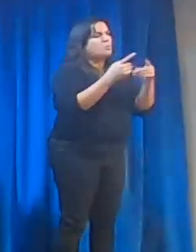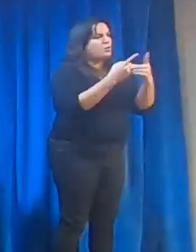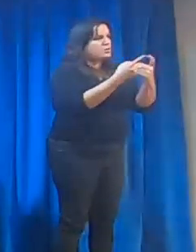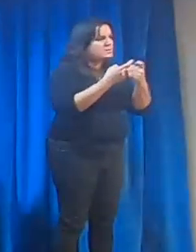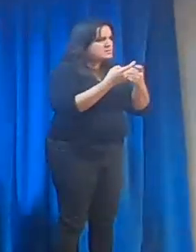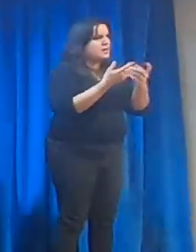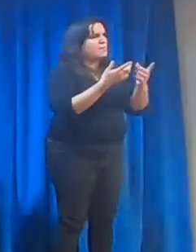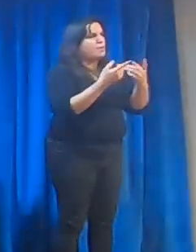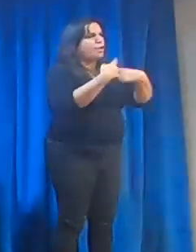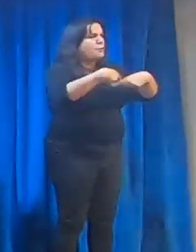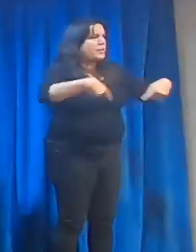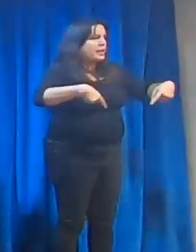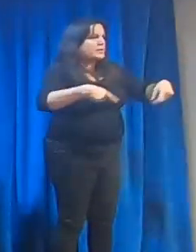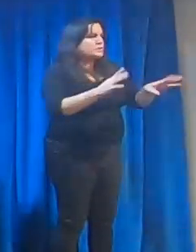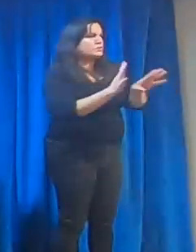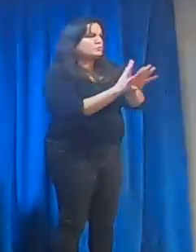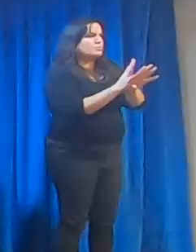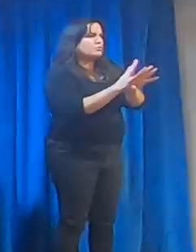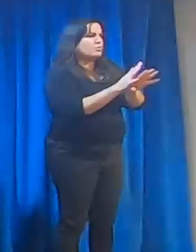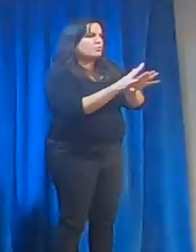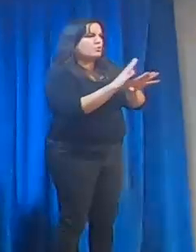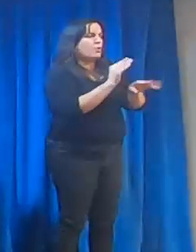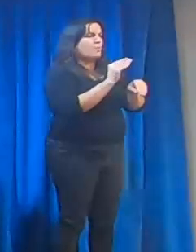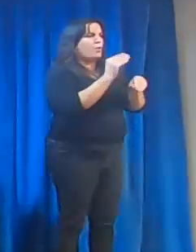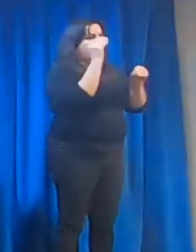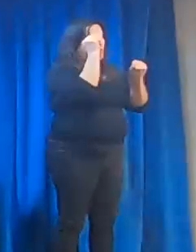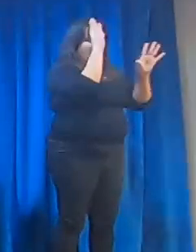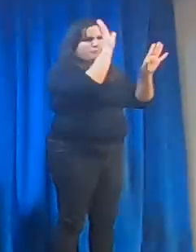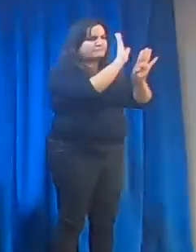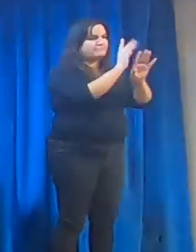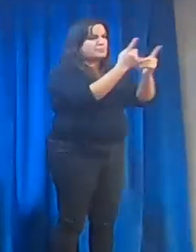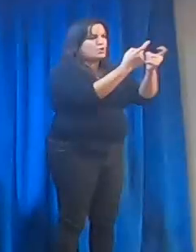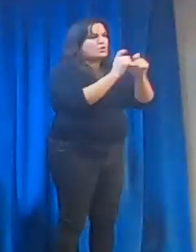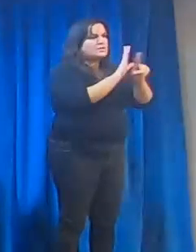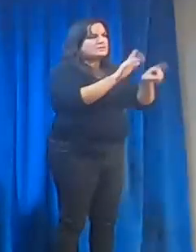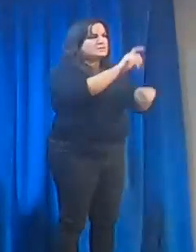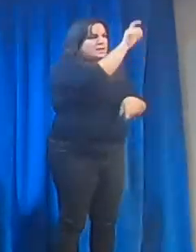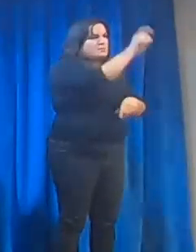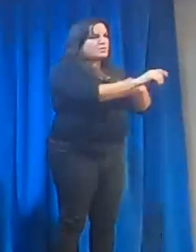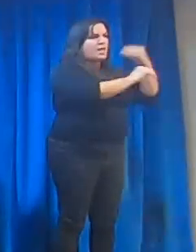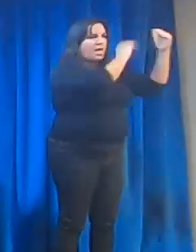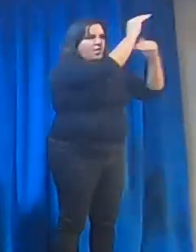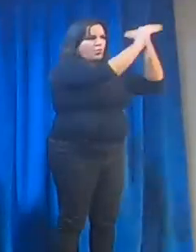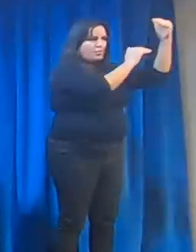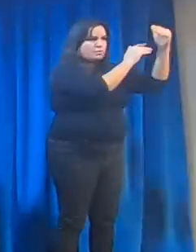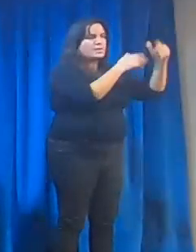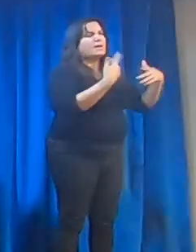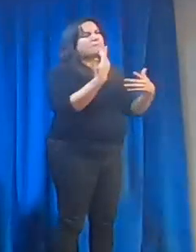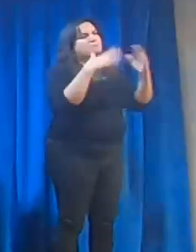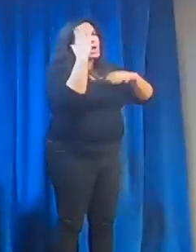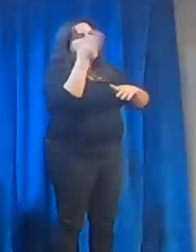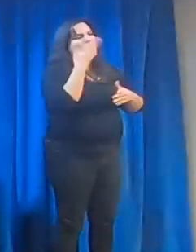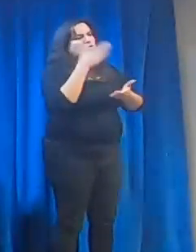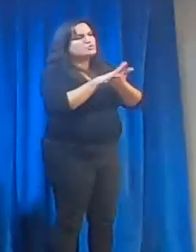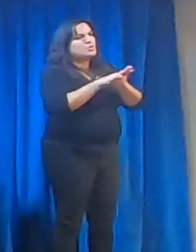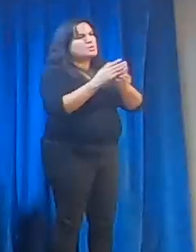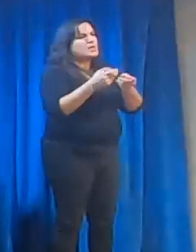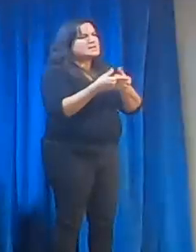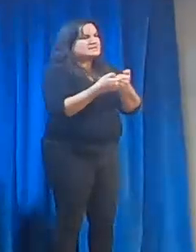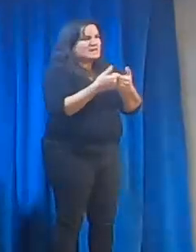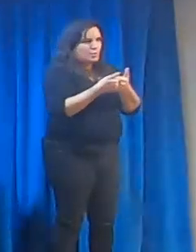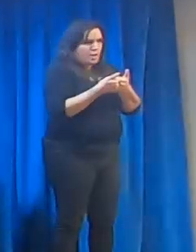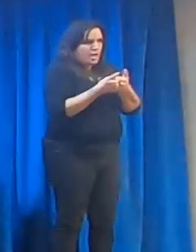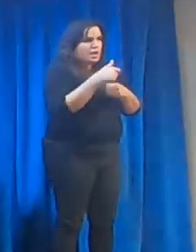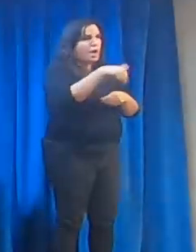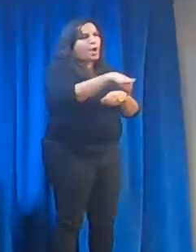la prescindencia del cuerpo del adulto. Digo esto específicamente por los celulares, es un niño el de hoy